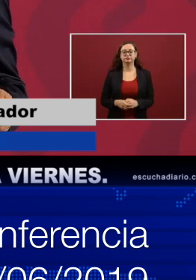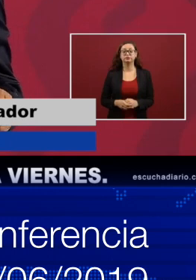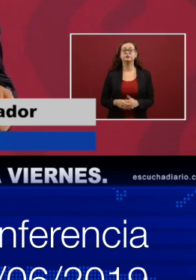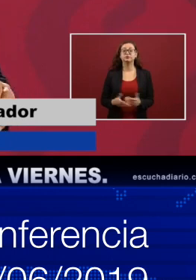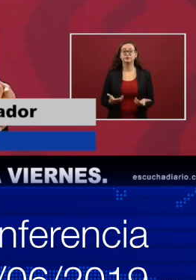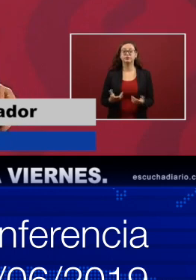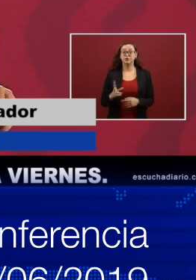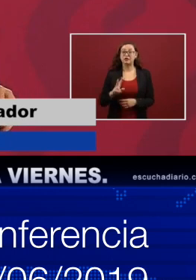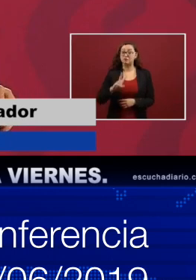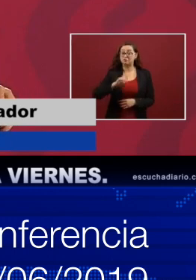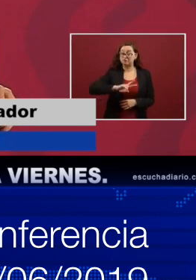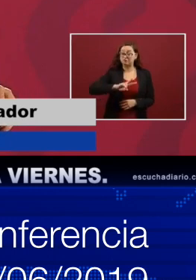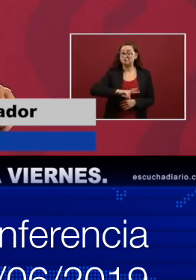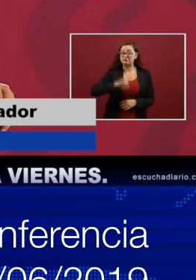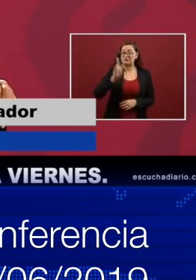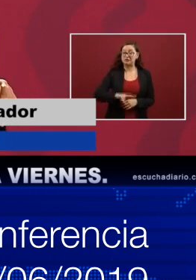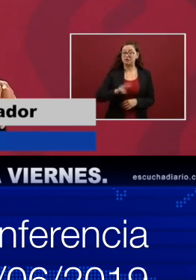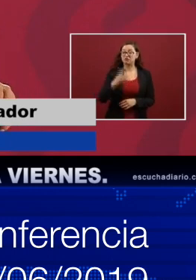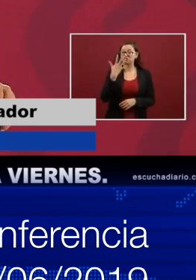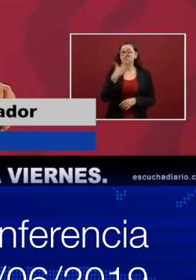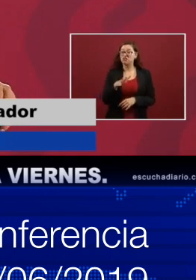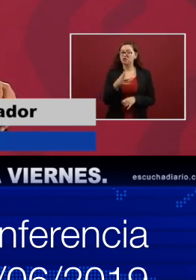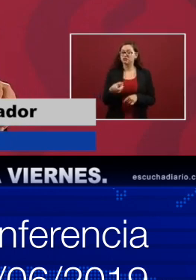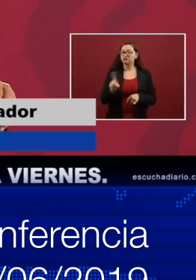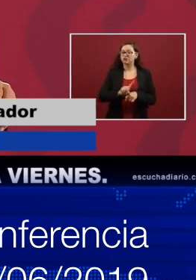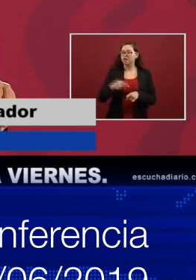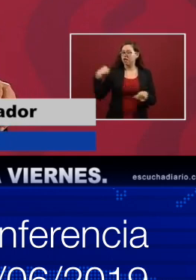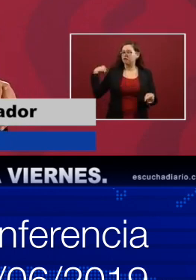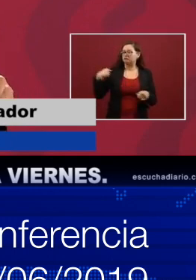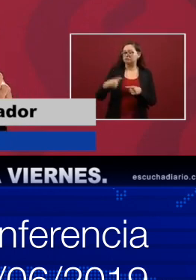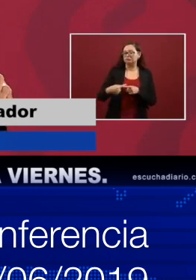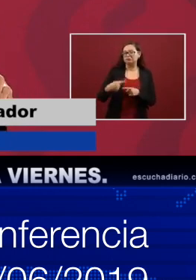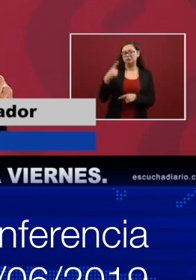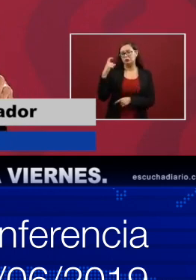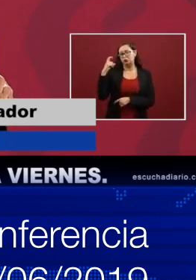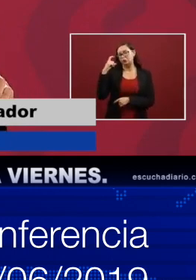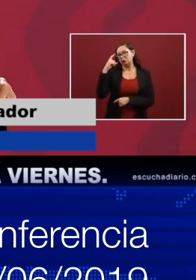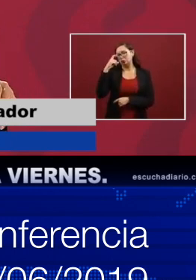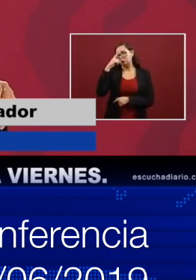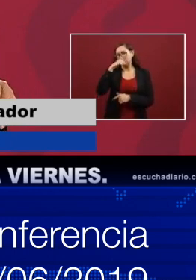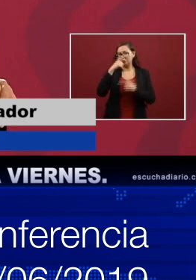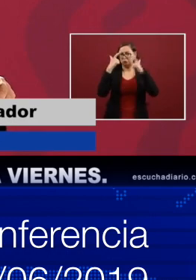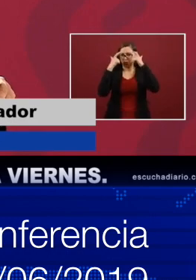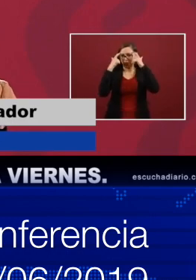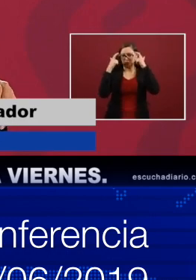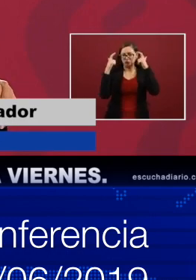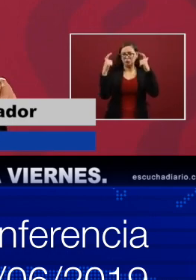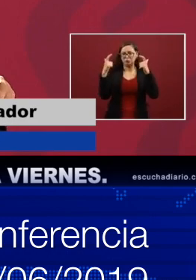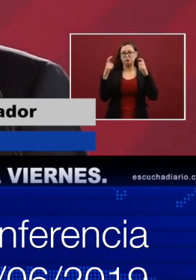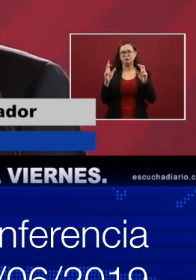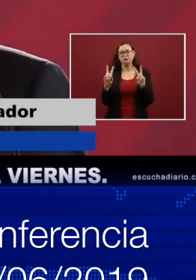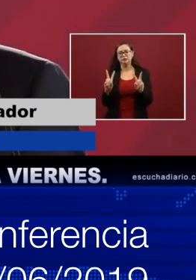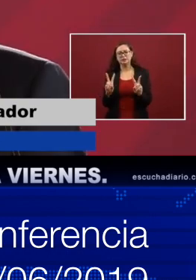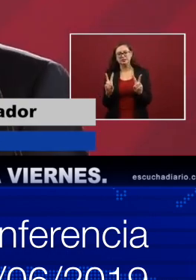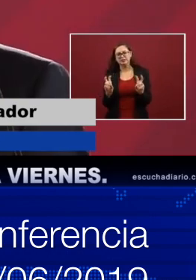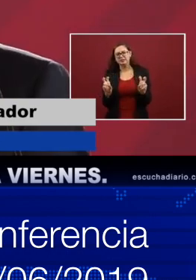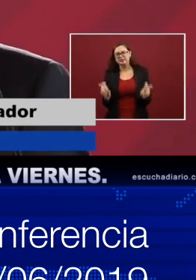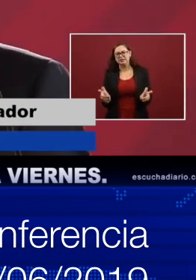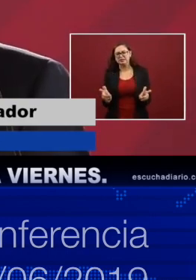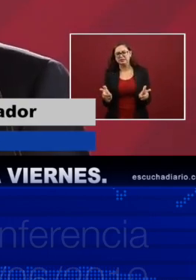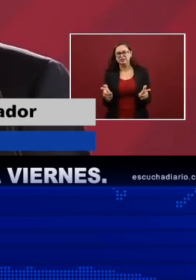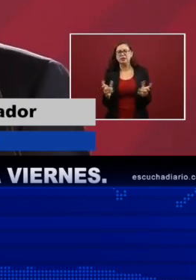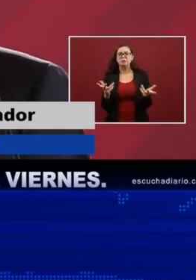vivieron 10 días complicados por el tema de